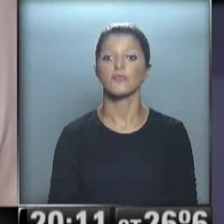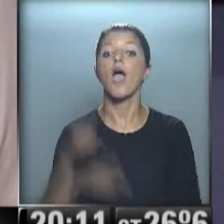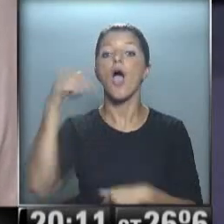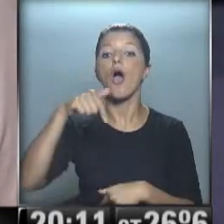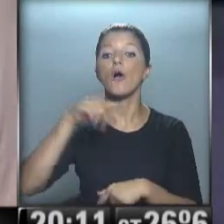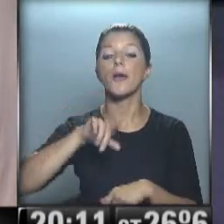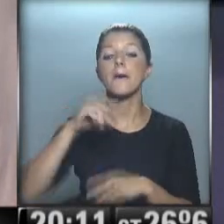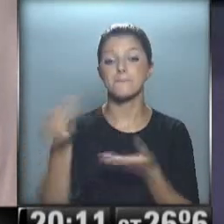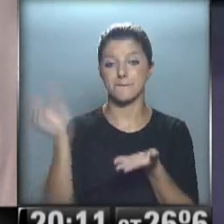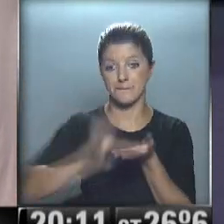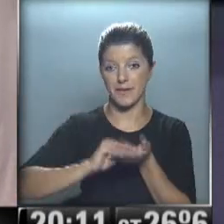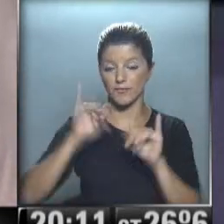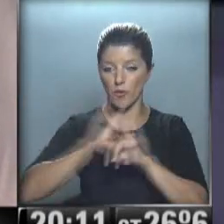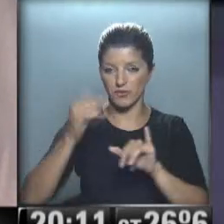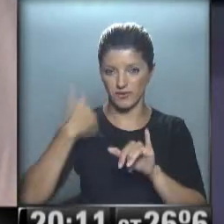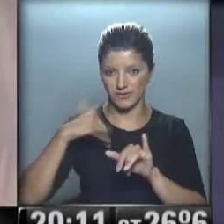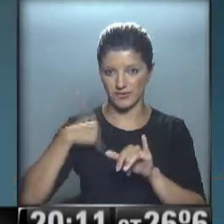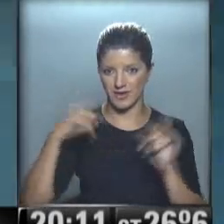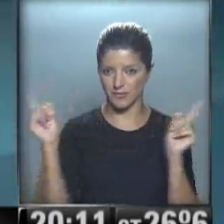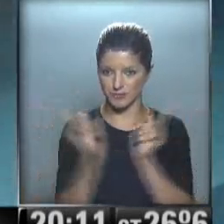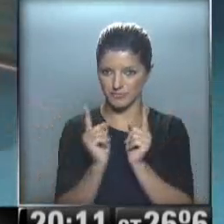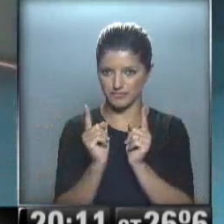compartimos ahora más noticias nacionales en esta síntesis.